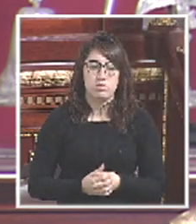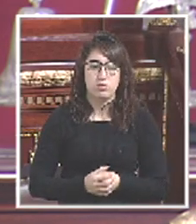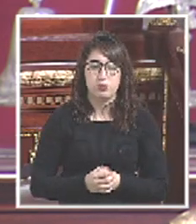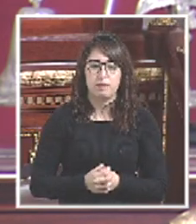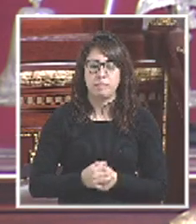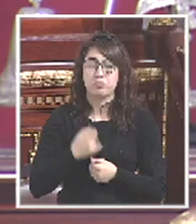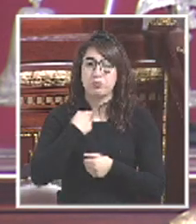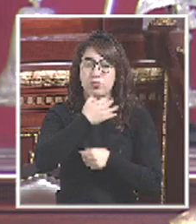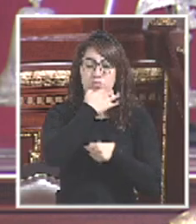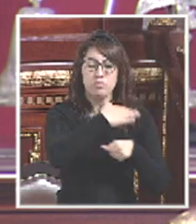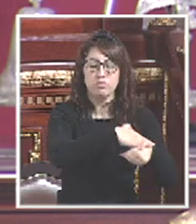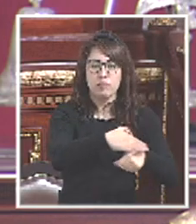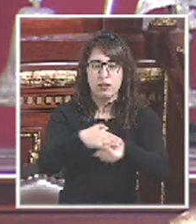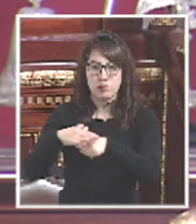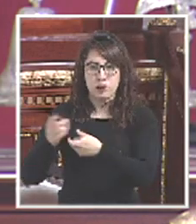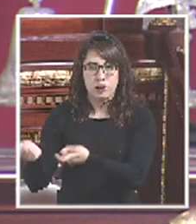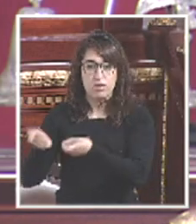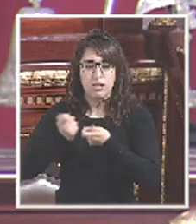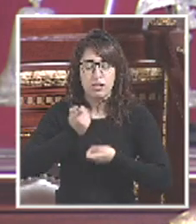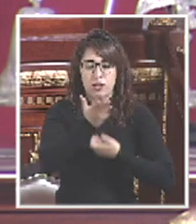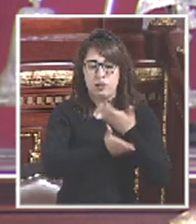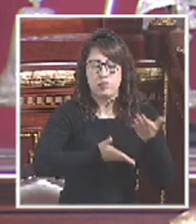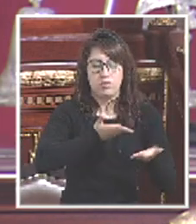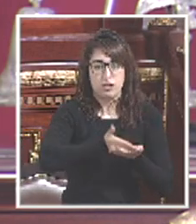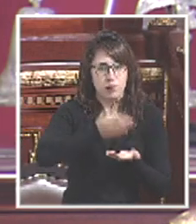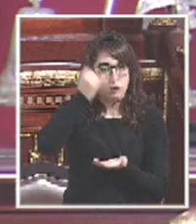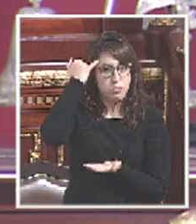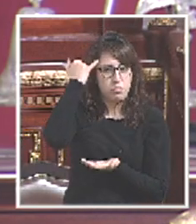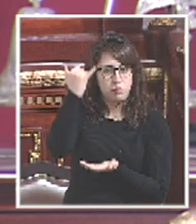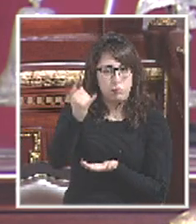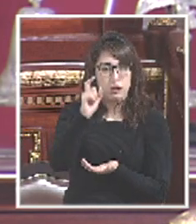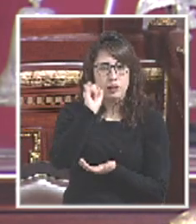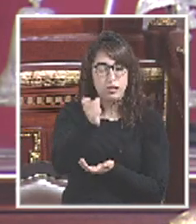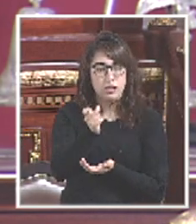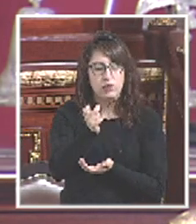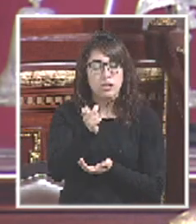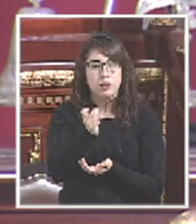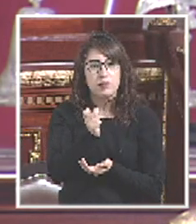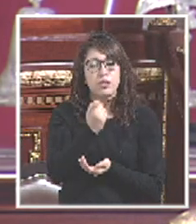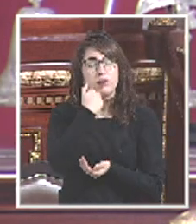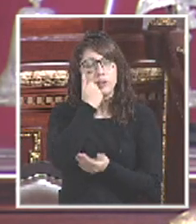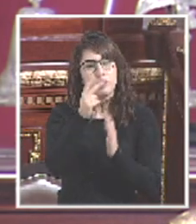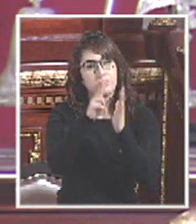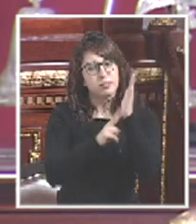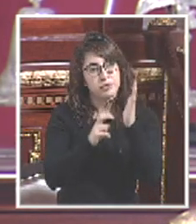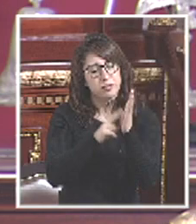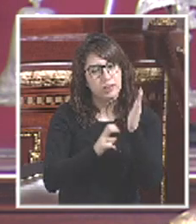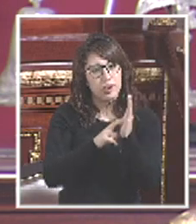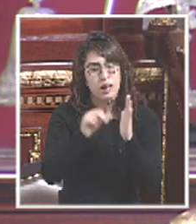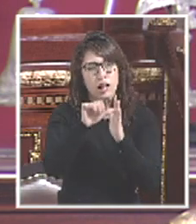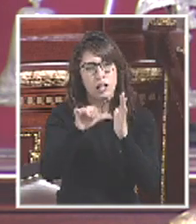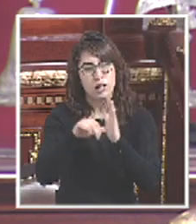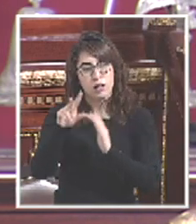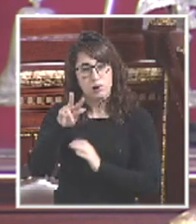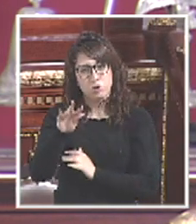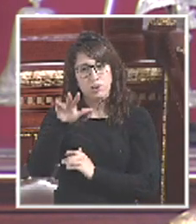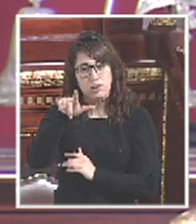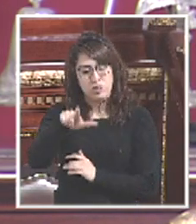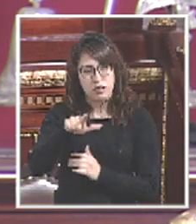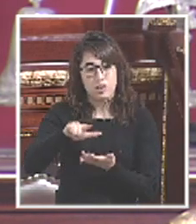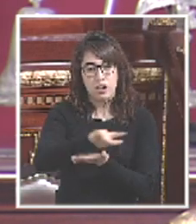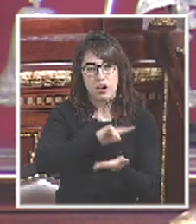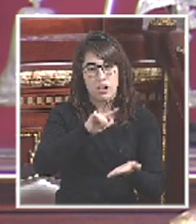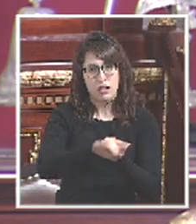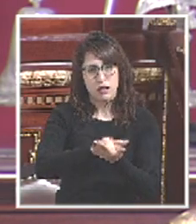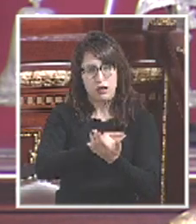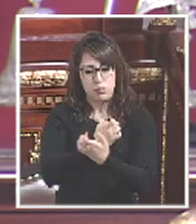Se informa que se recibió una iniciativa con proyecto de decreto por lo que se reforma el artículo 47 de la Ley de